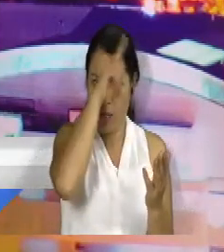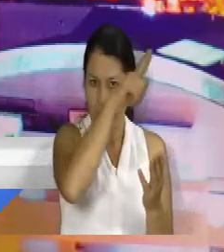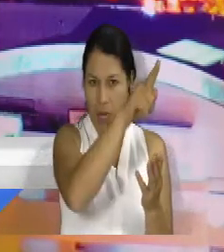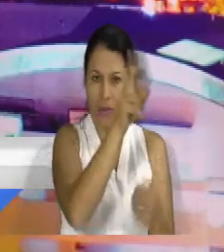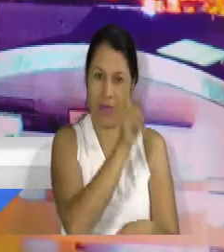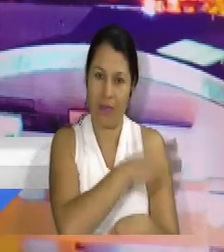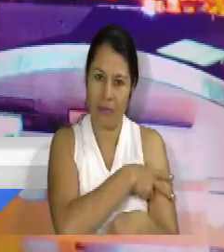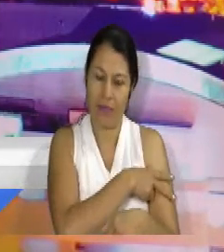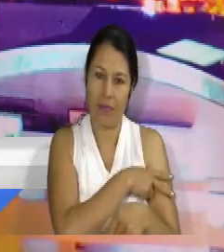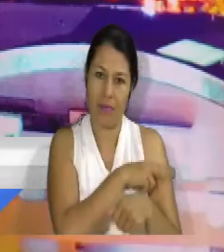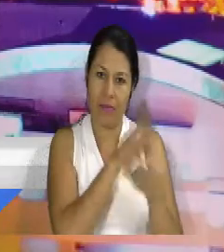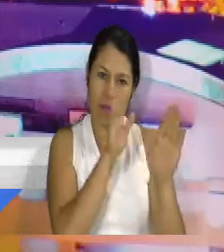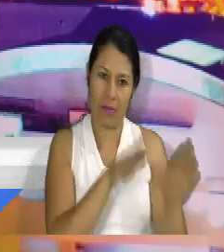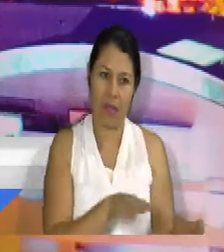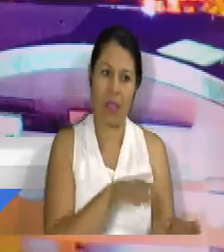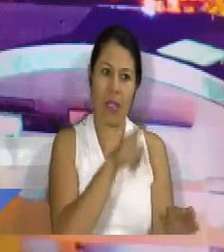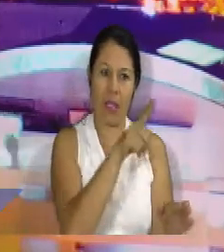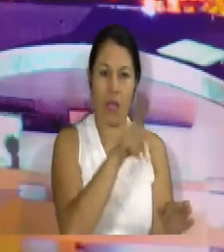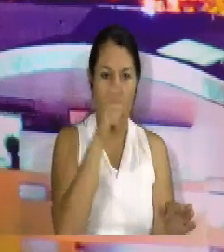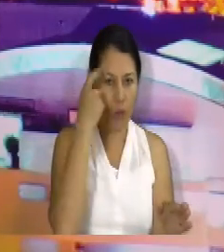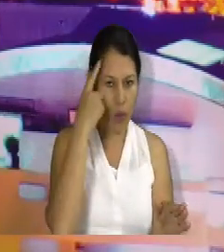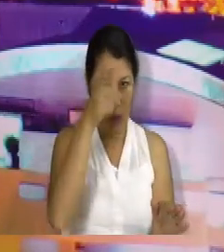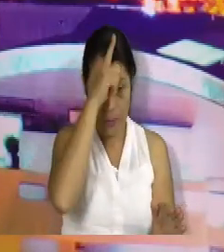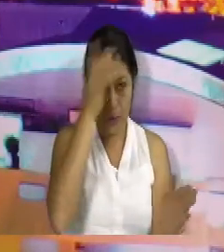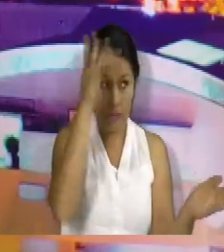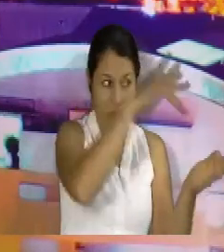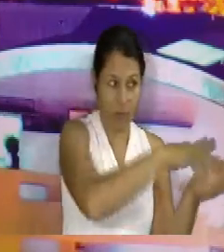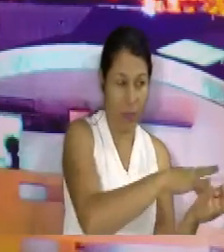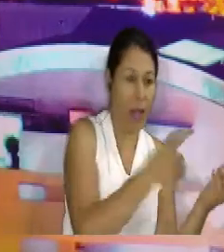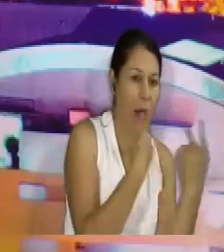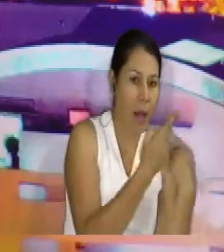del gobierno alemán a los diálogos en Habana. Ahora es el delegado para